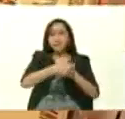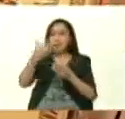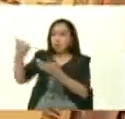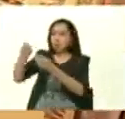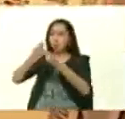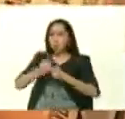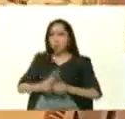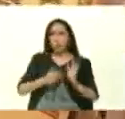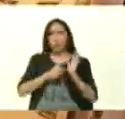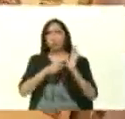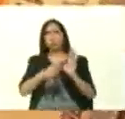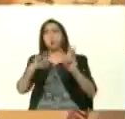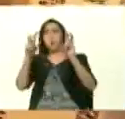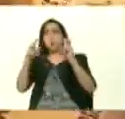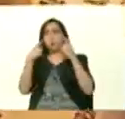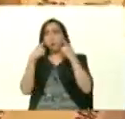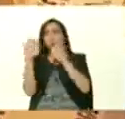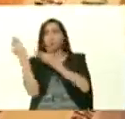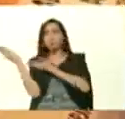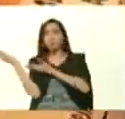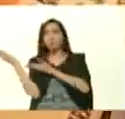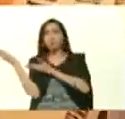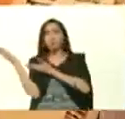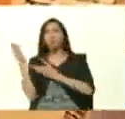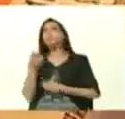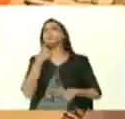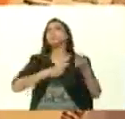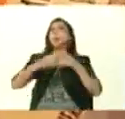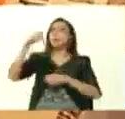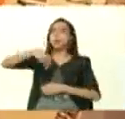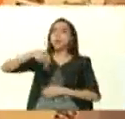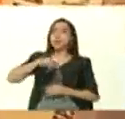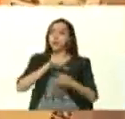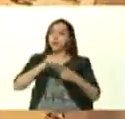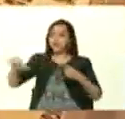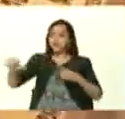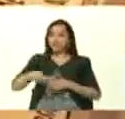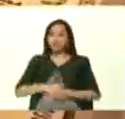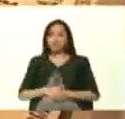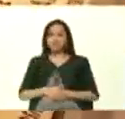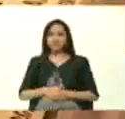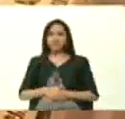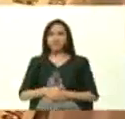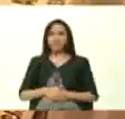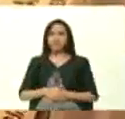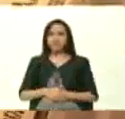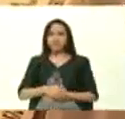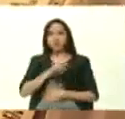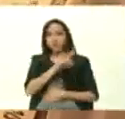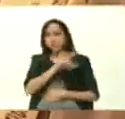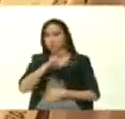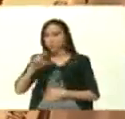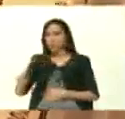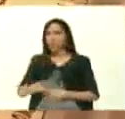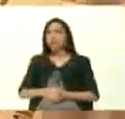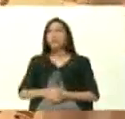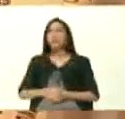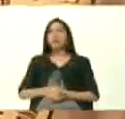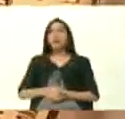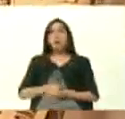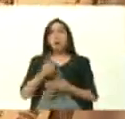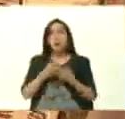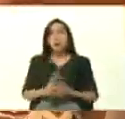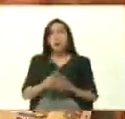nueva presentación que estamos haciendo el lanzamiento esta semana, esta presentación de 230 gramos, en vez de venir